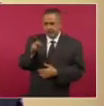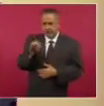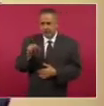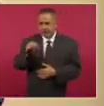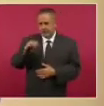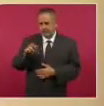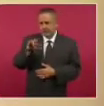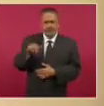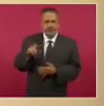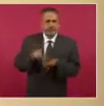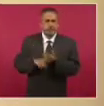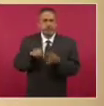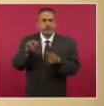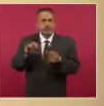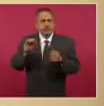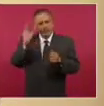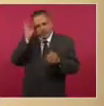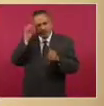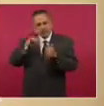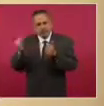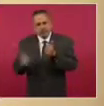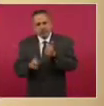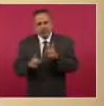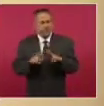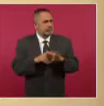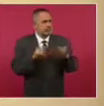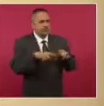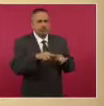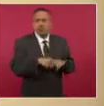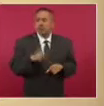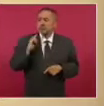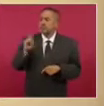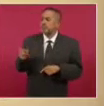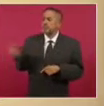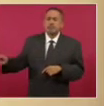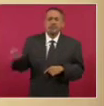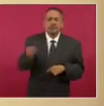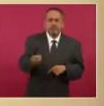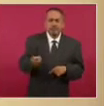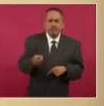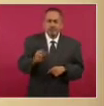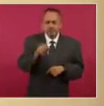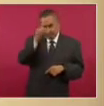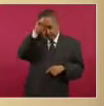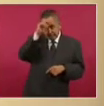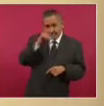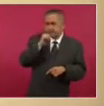No es una empleada de ningún empresario del sector minero,